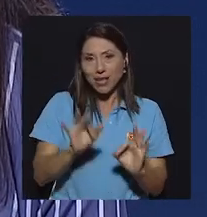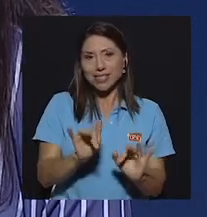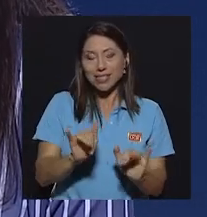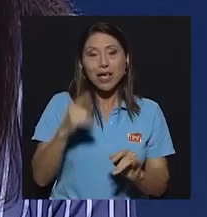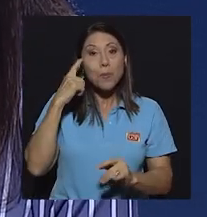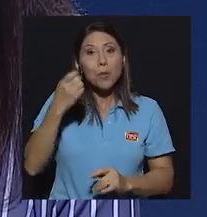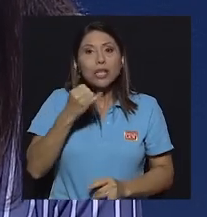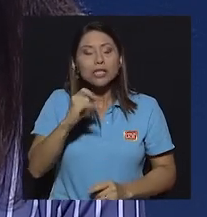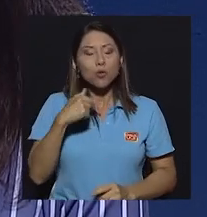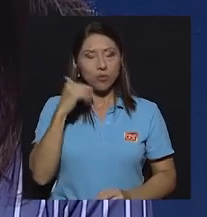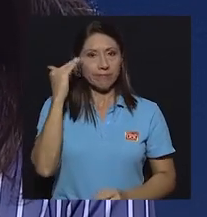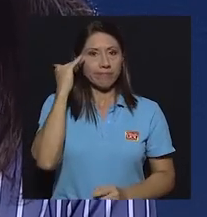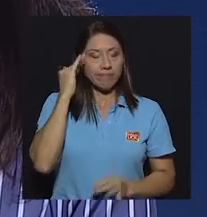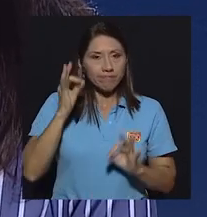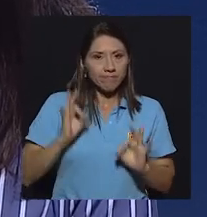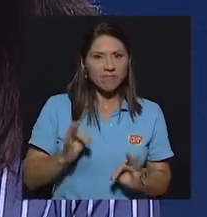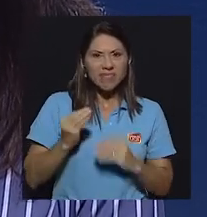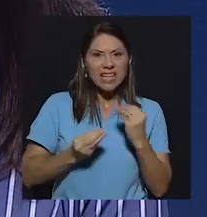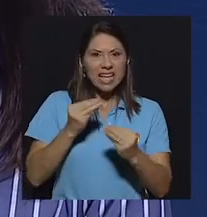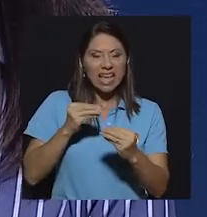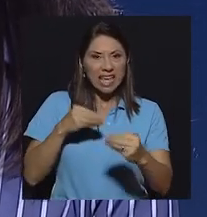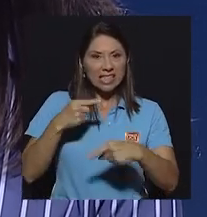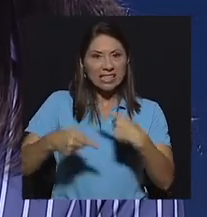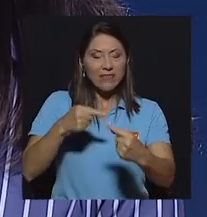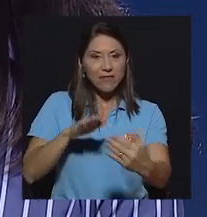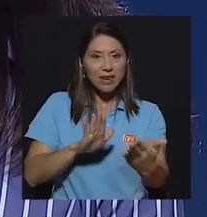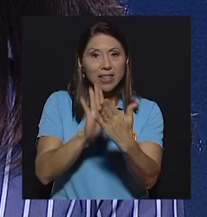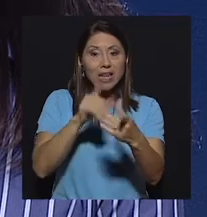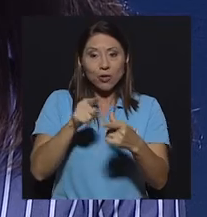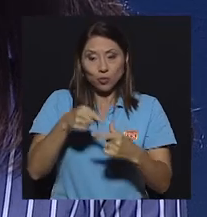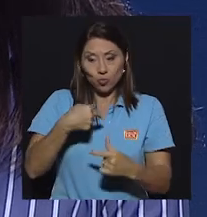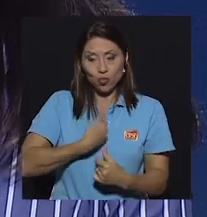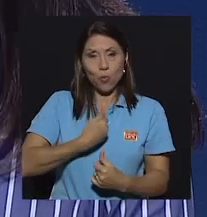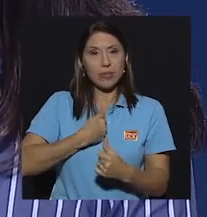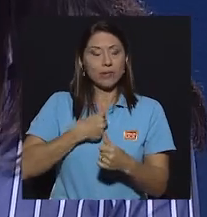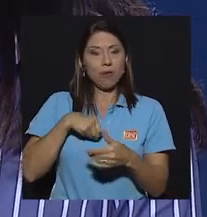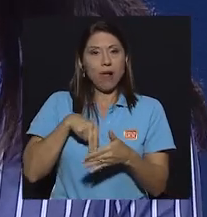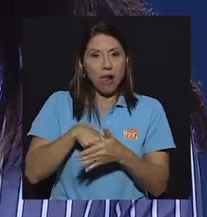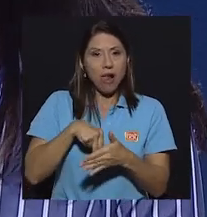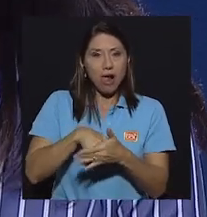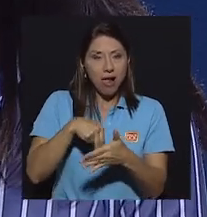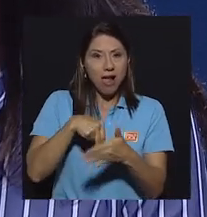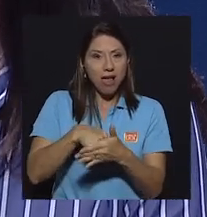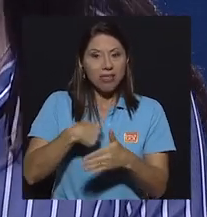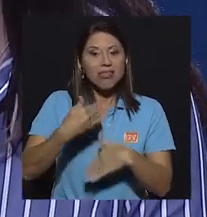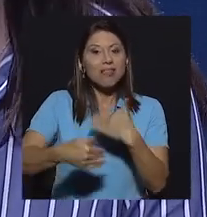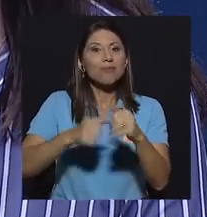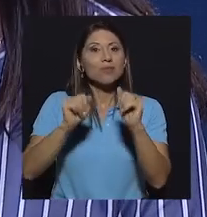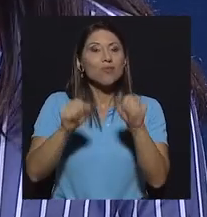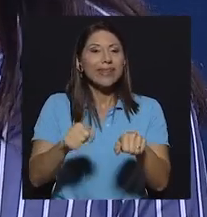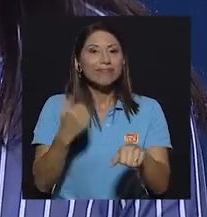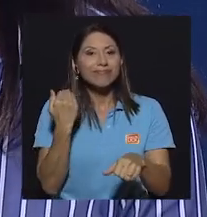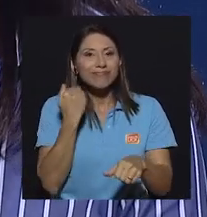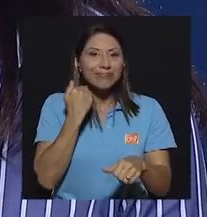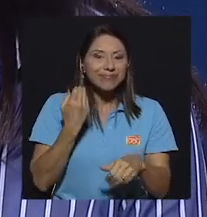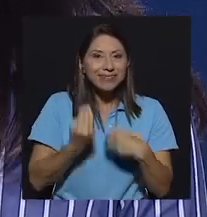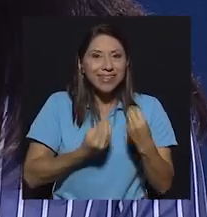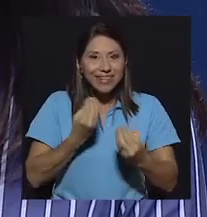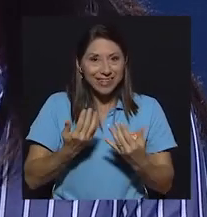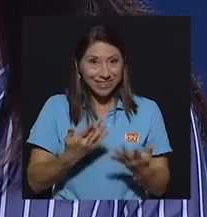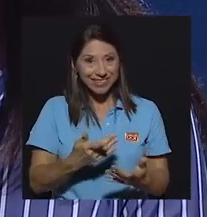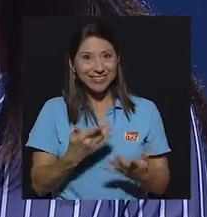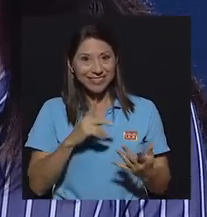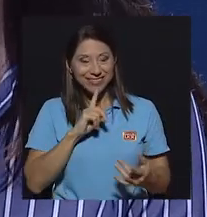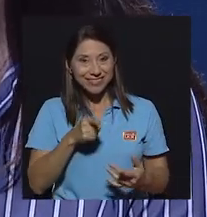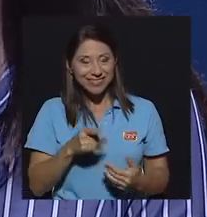es lo que hizo que inicialmente me, pues realmente